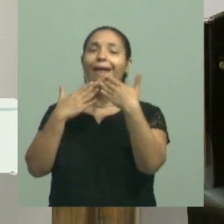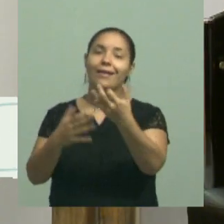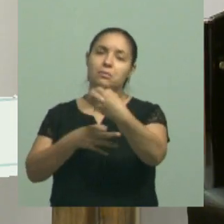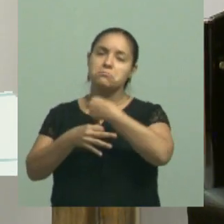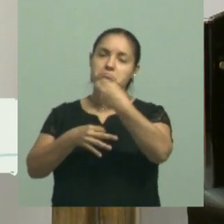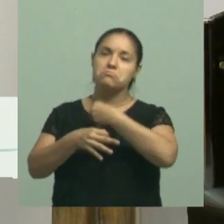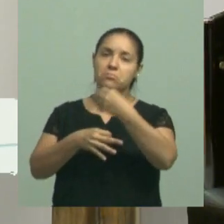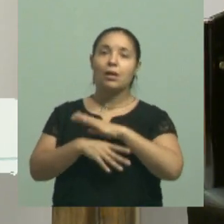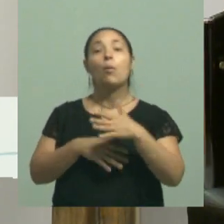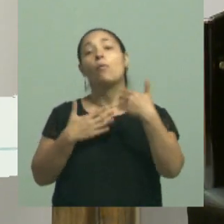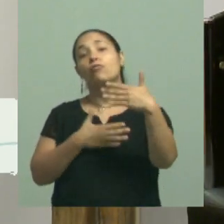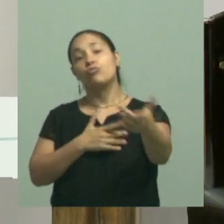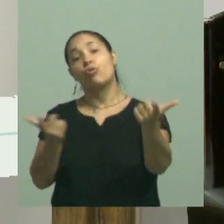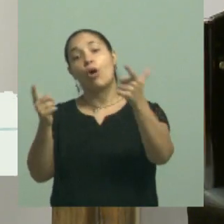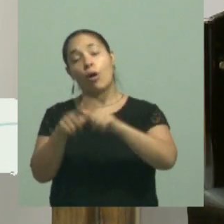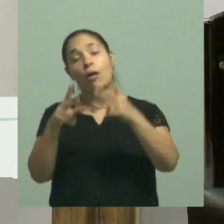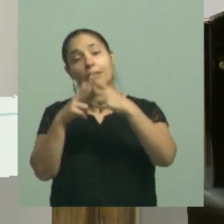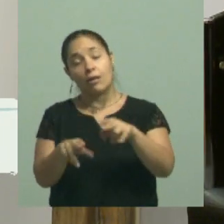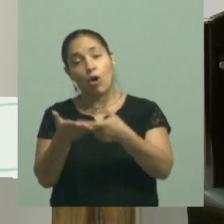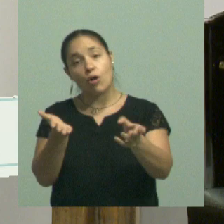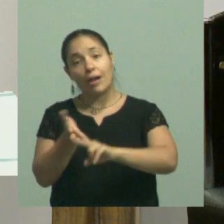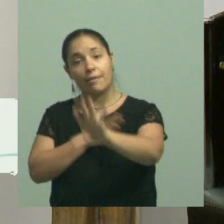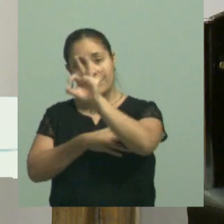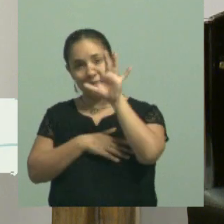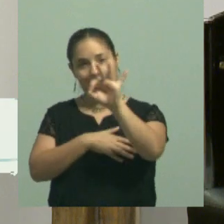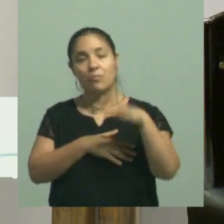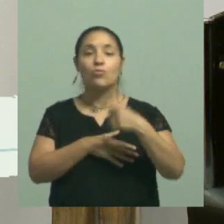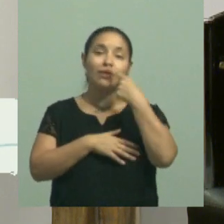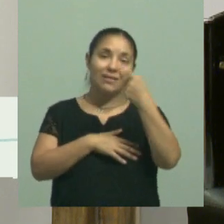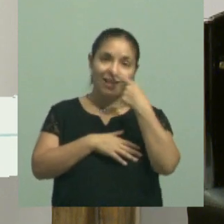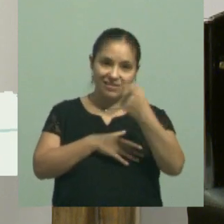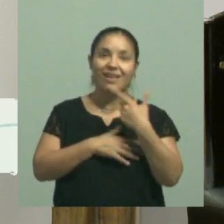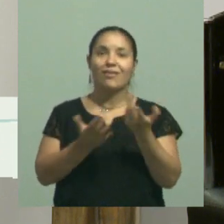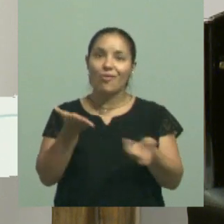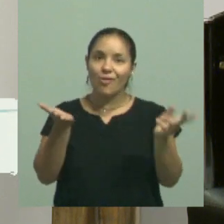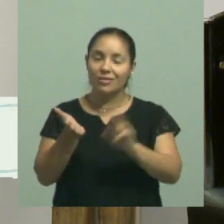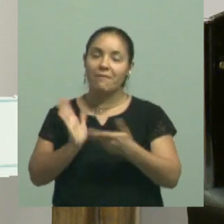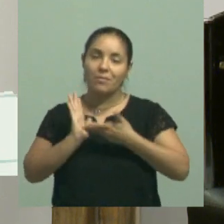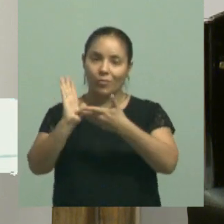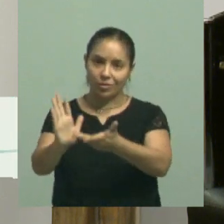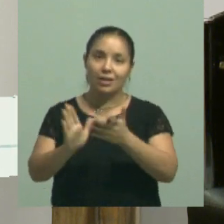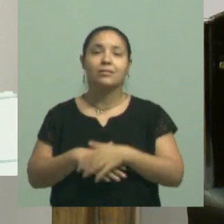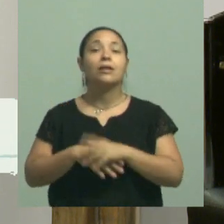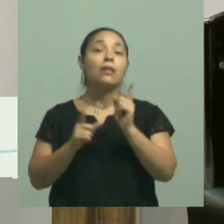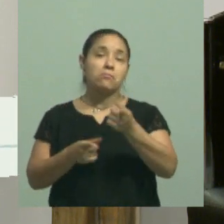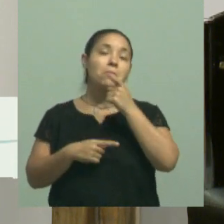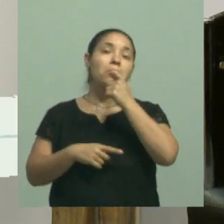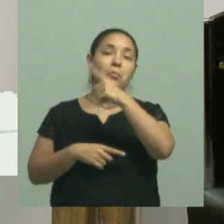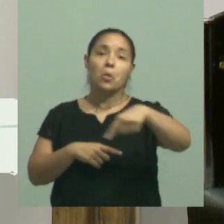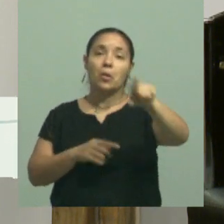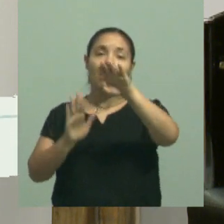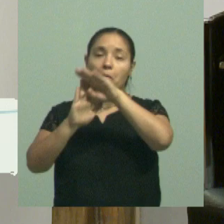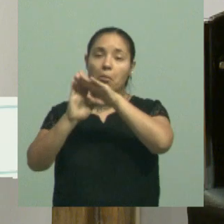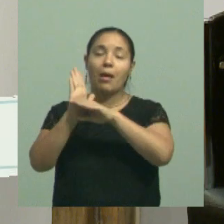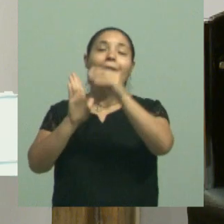próximo taller las vamos a volver a invitar porque está bueno refrescar esto y yo les pido que en cuanto tengan, digamos, ya una agenda armada o se enteren